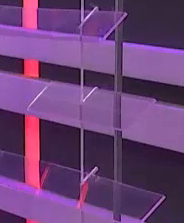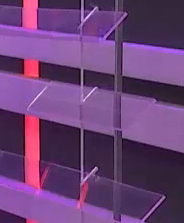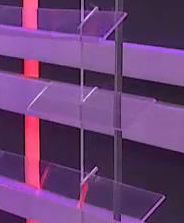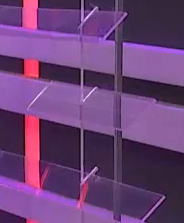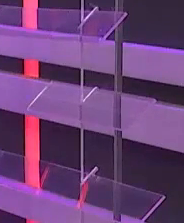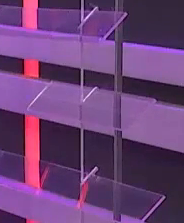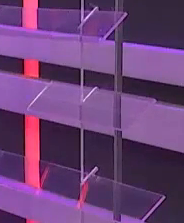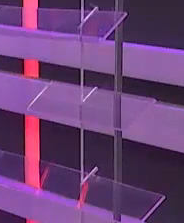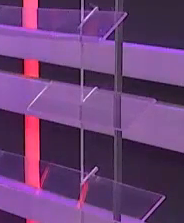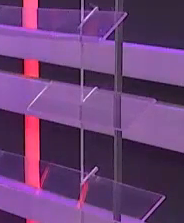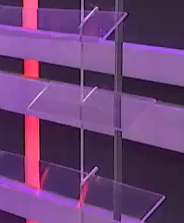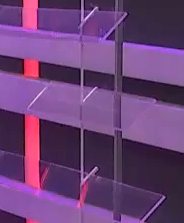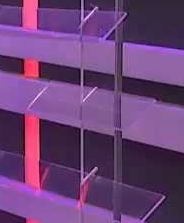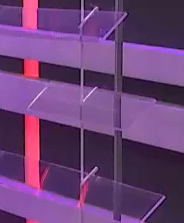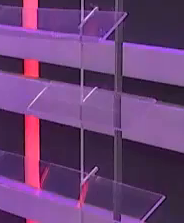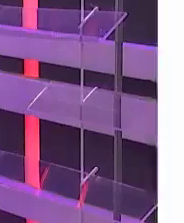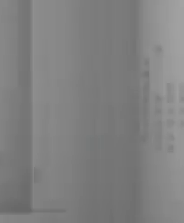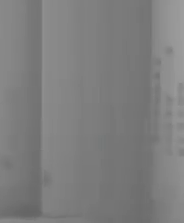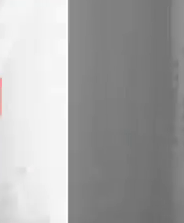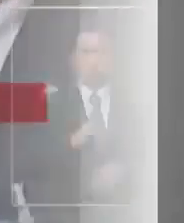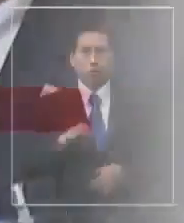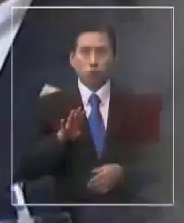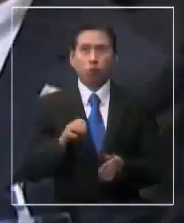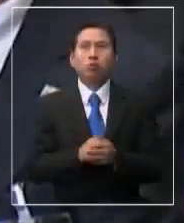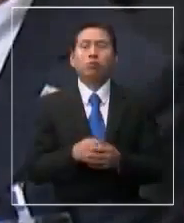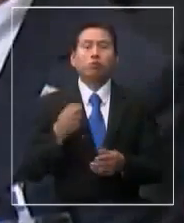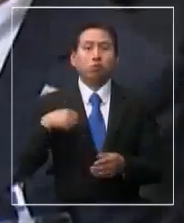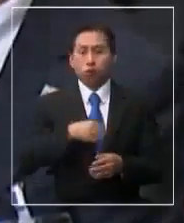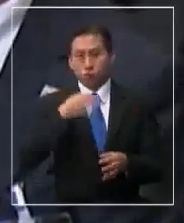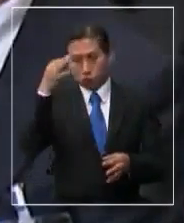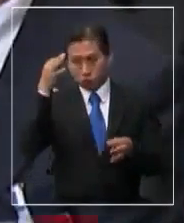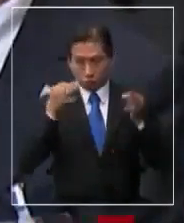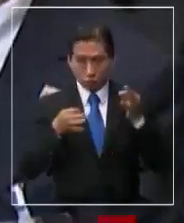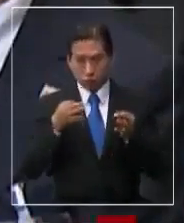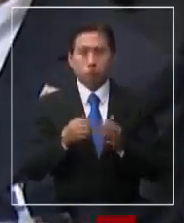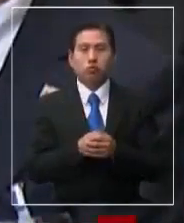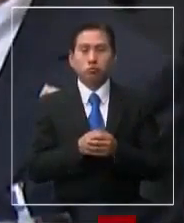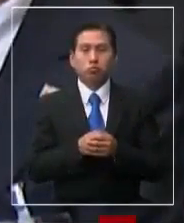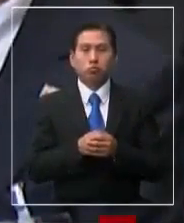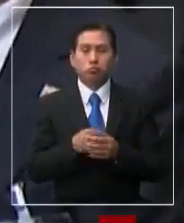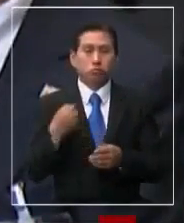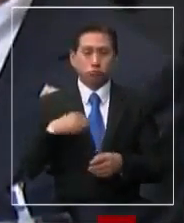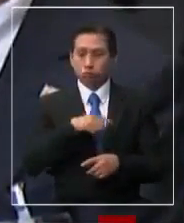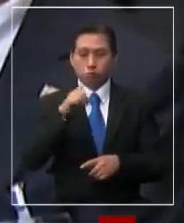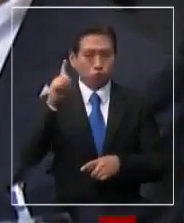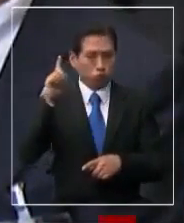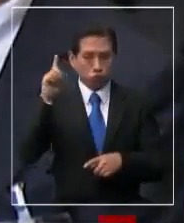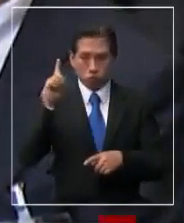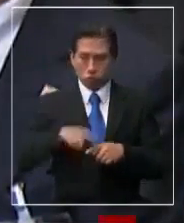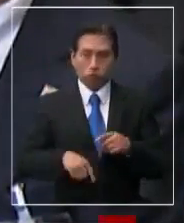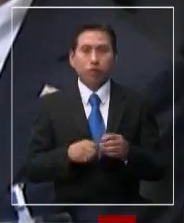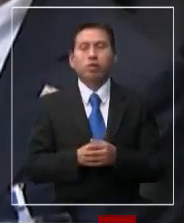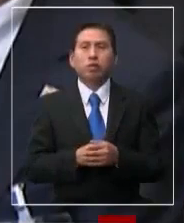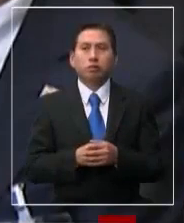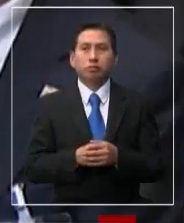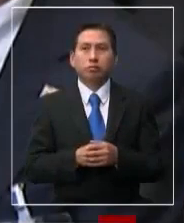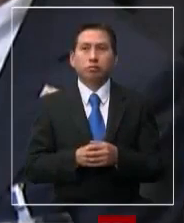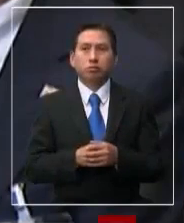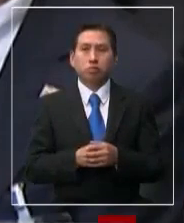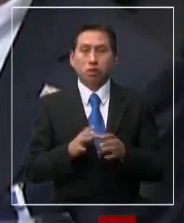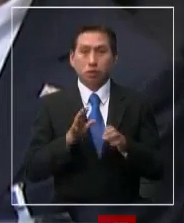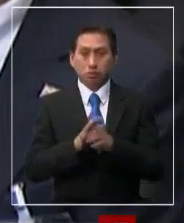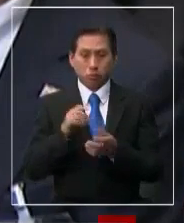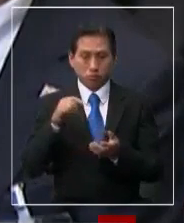una salida soberana al mar con Bolivia. La Corte, no obstante, no puede concluir,